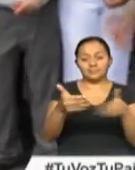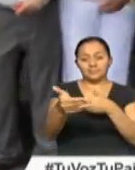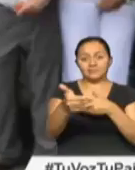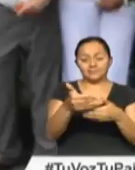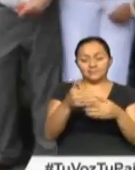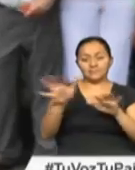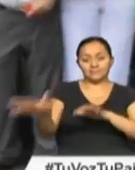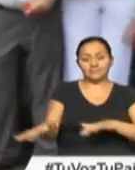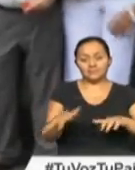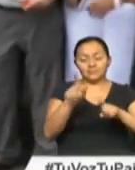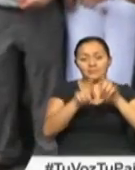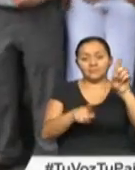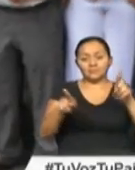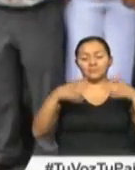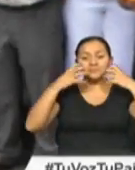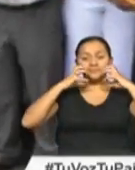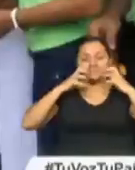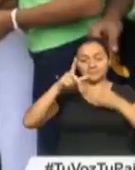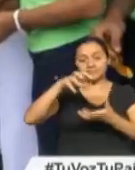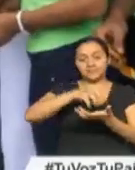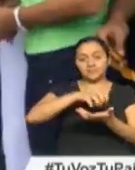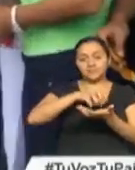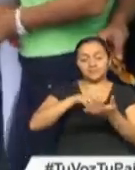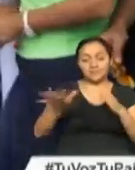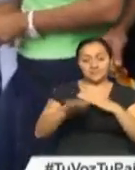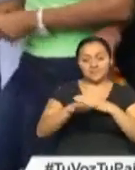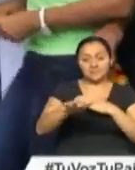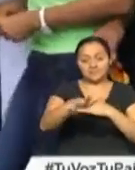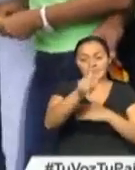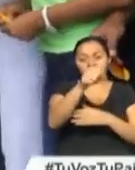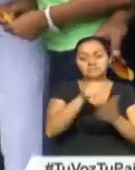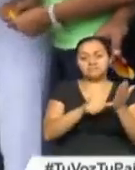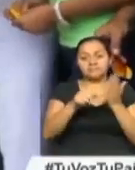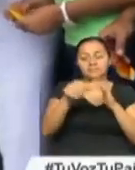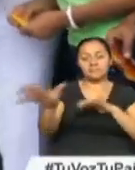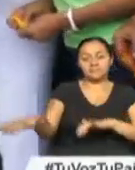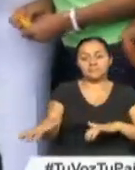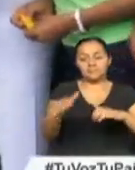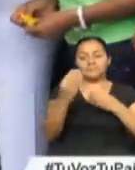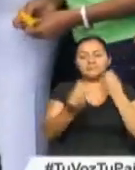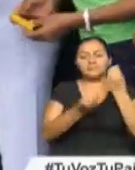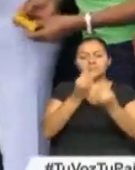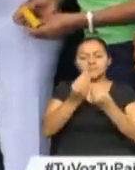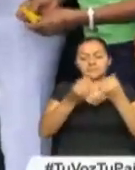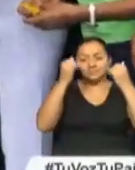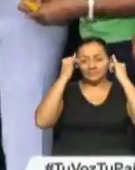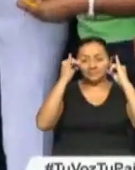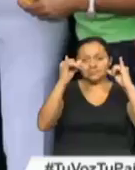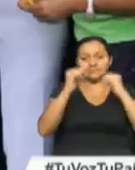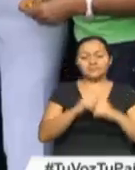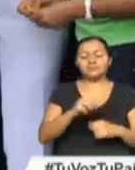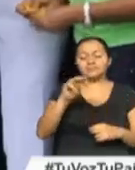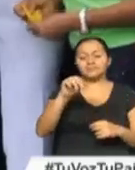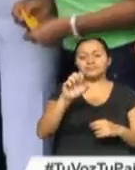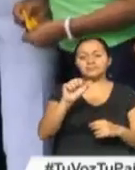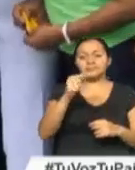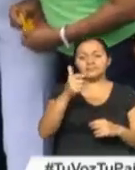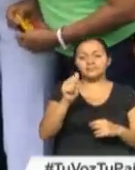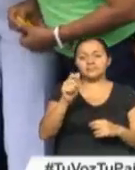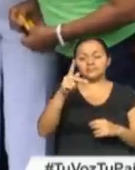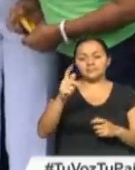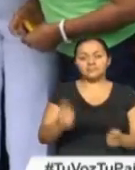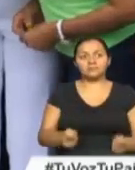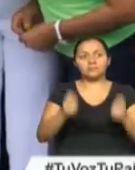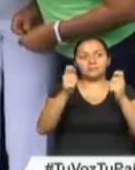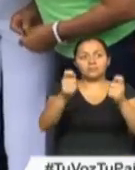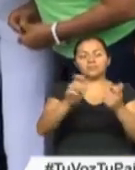medianos agricultores maiceros de la provincia de Los Ríos, el Ministerio de Agricultura, Ganadería, Acuacultura y Pesca, MAGAP, entregó